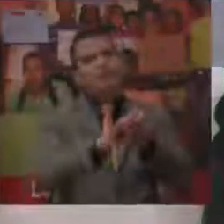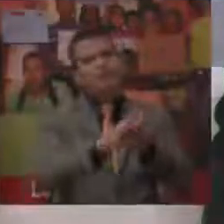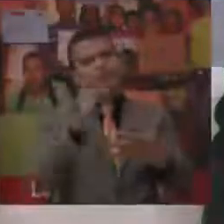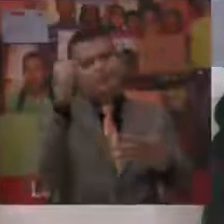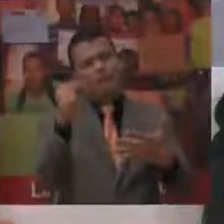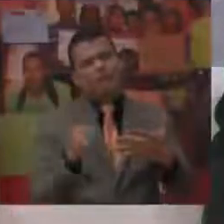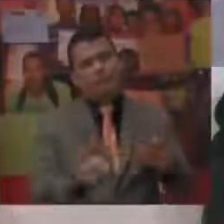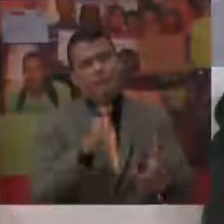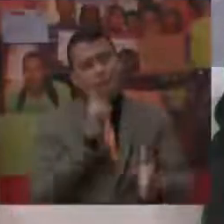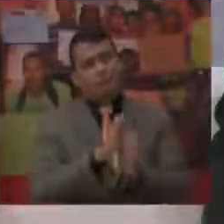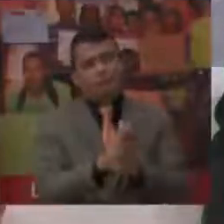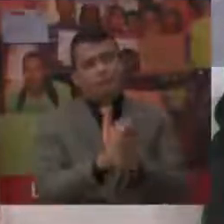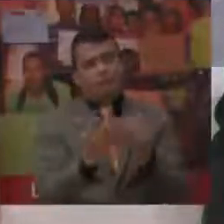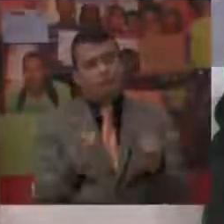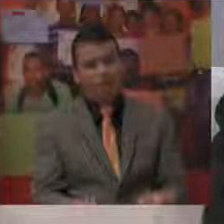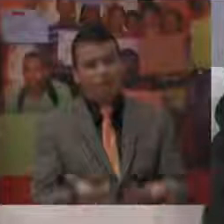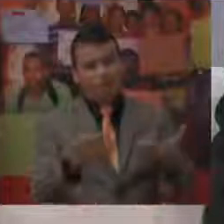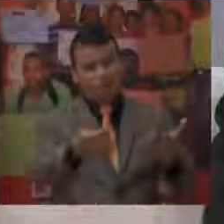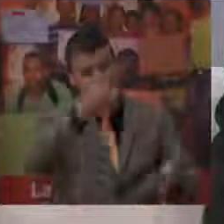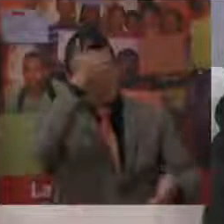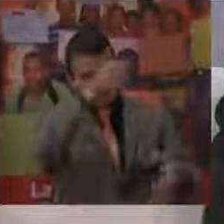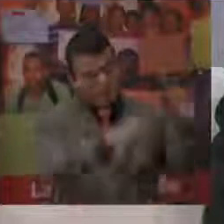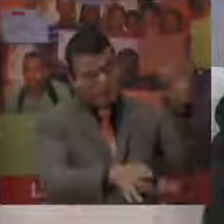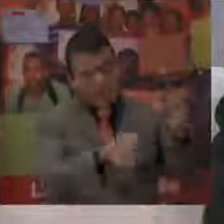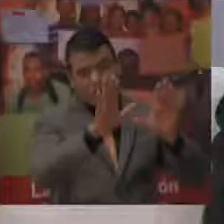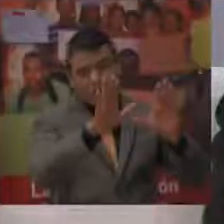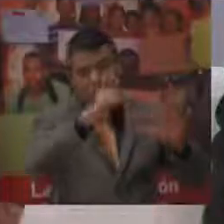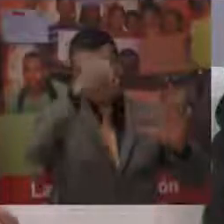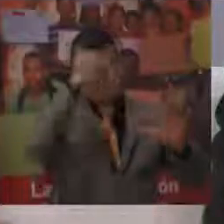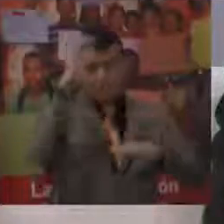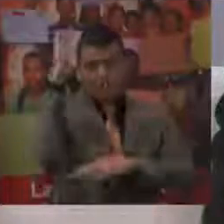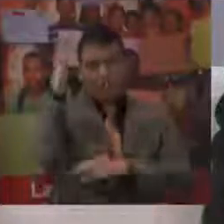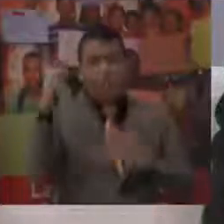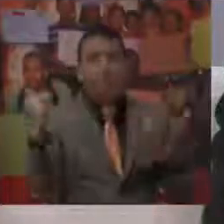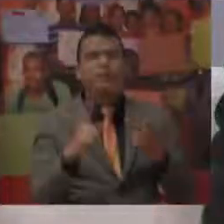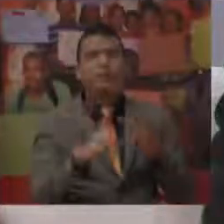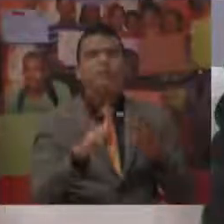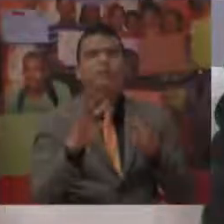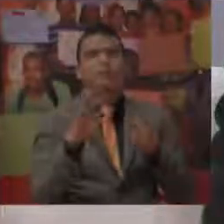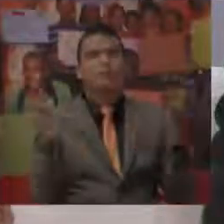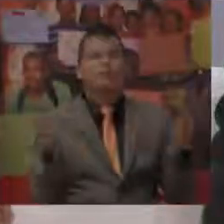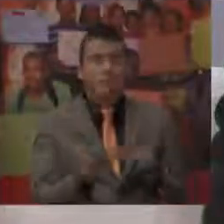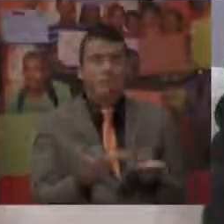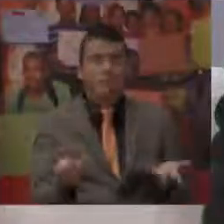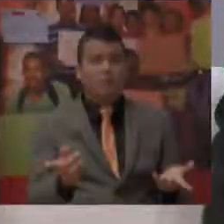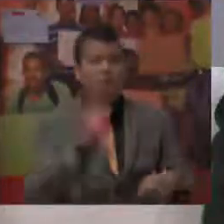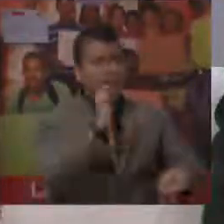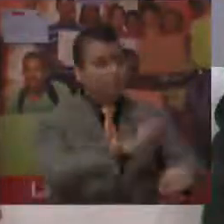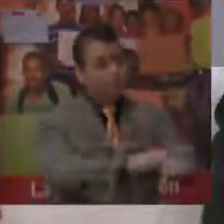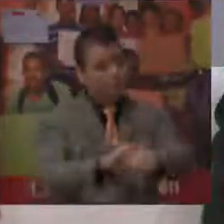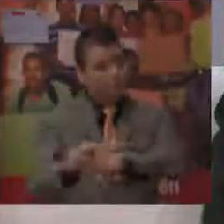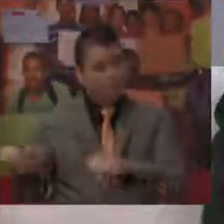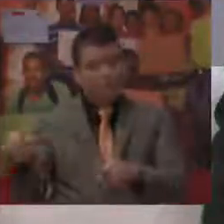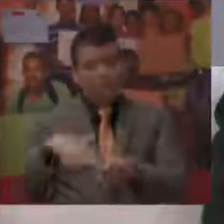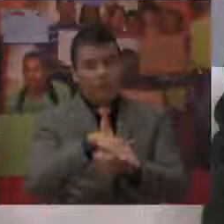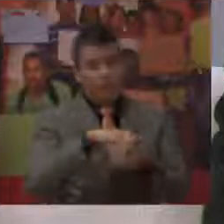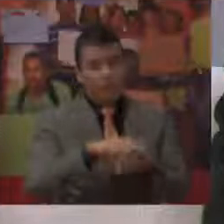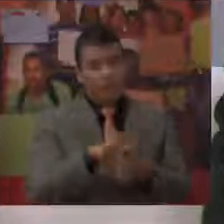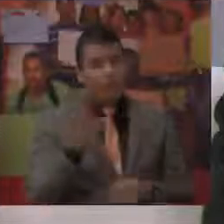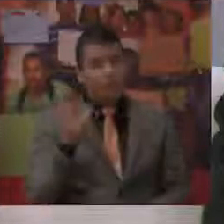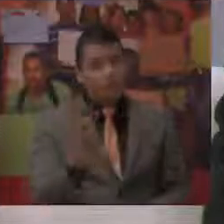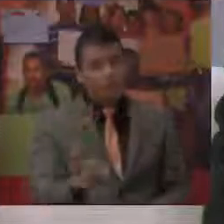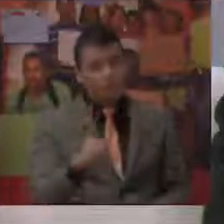poderle decir hoy a la Corte Suprema de Justicia, al Senado de la República por favor, esta situación